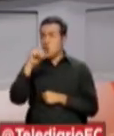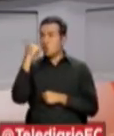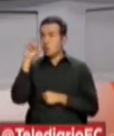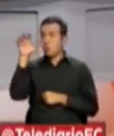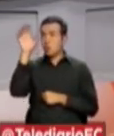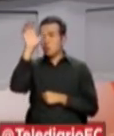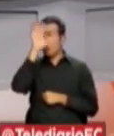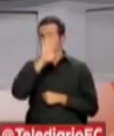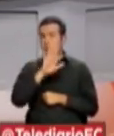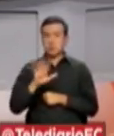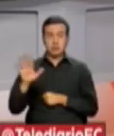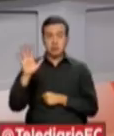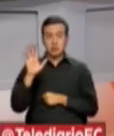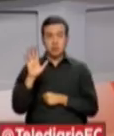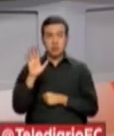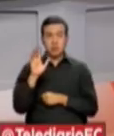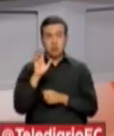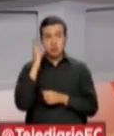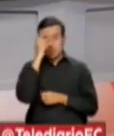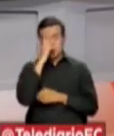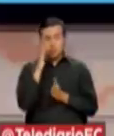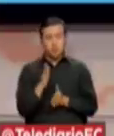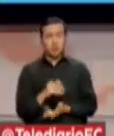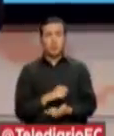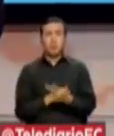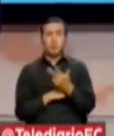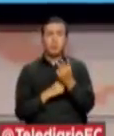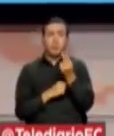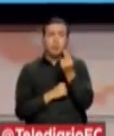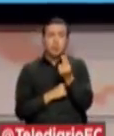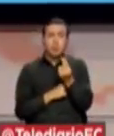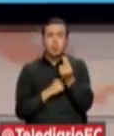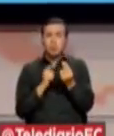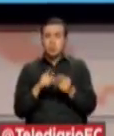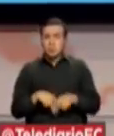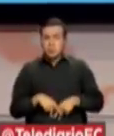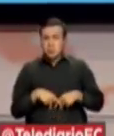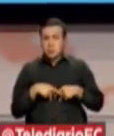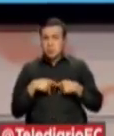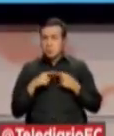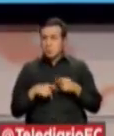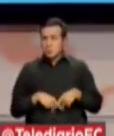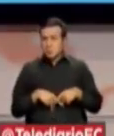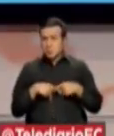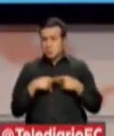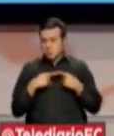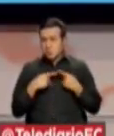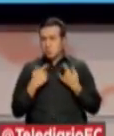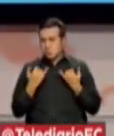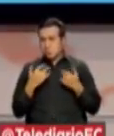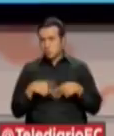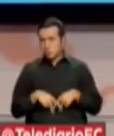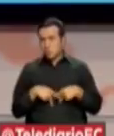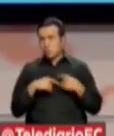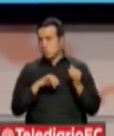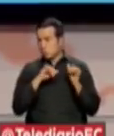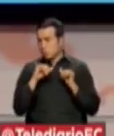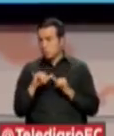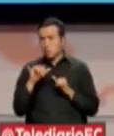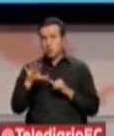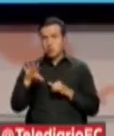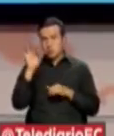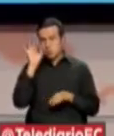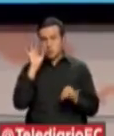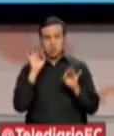otras provincias son muy pocos los esmeraldeños recientes viven en el penal de quienes viven en esmeraldas se escogen